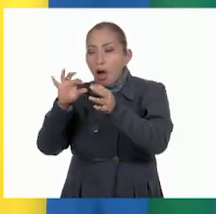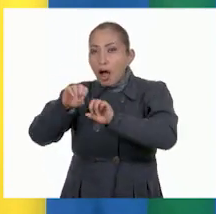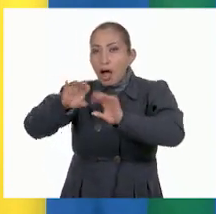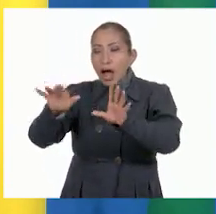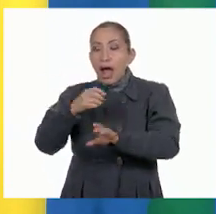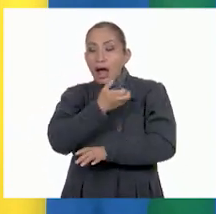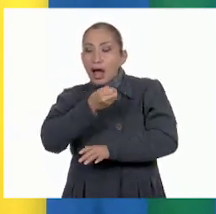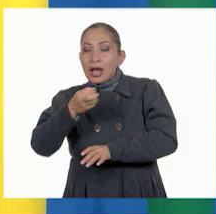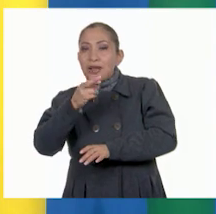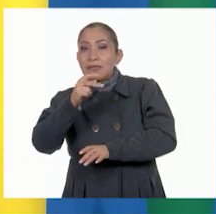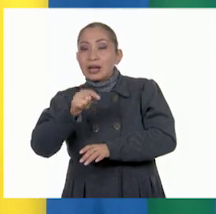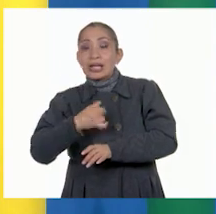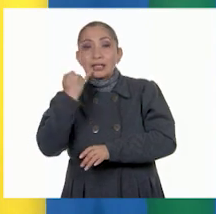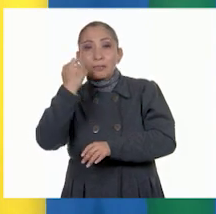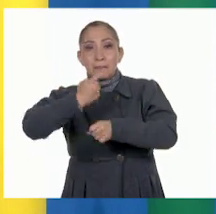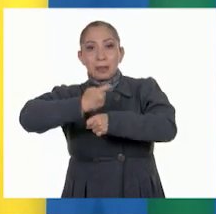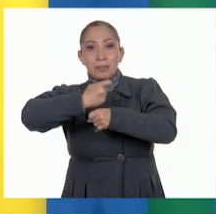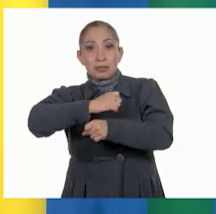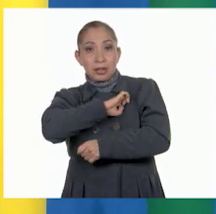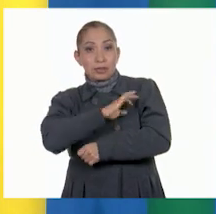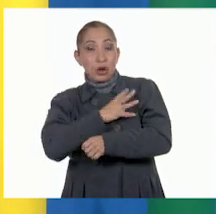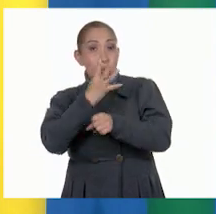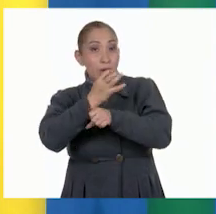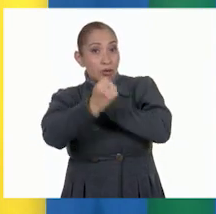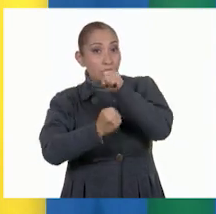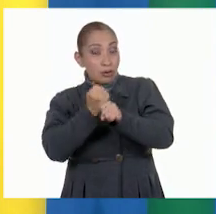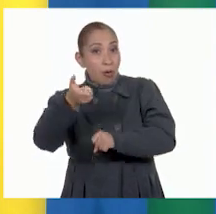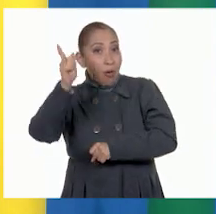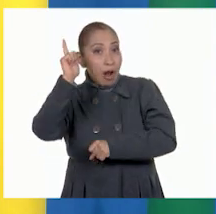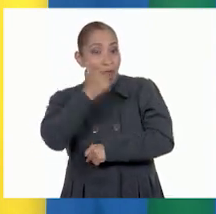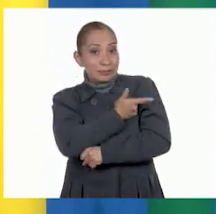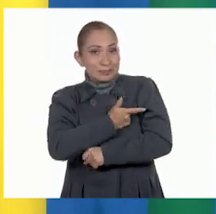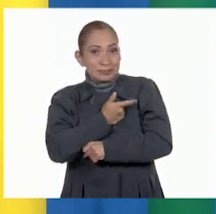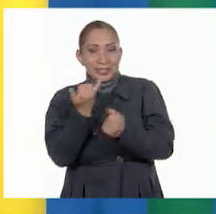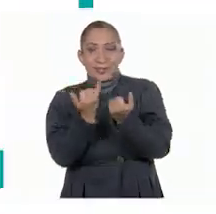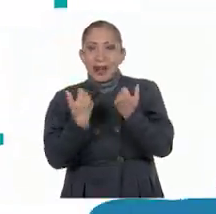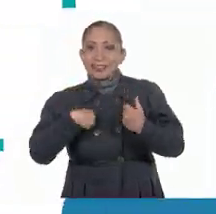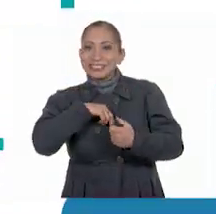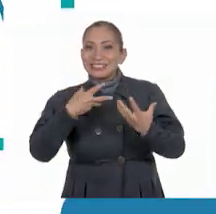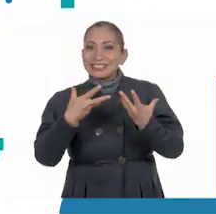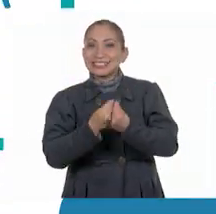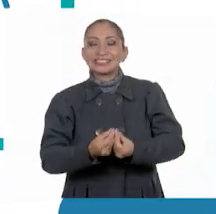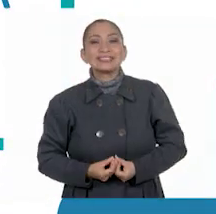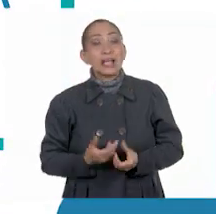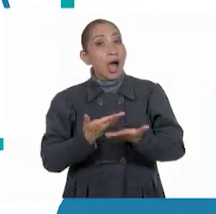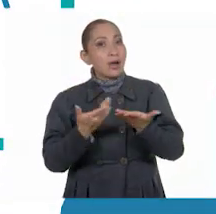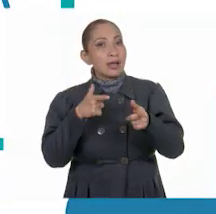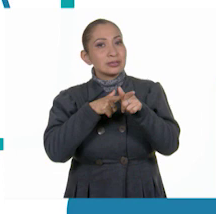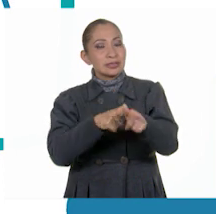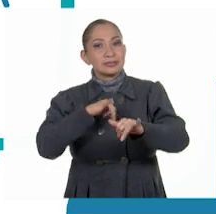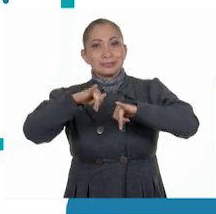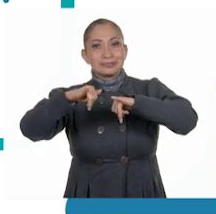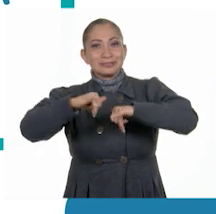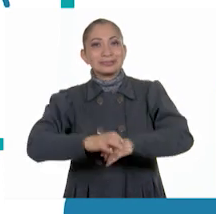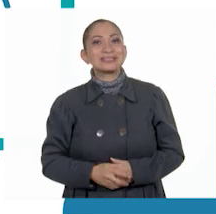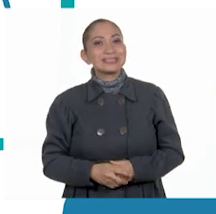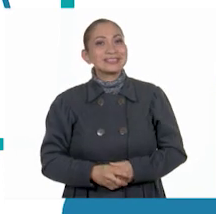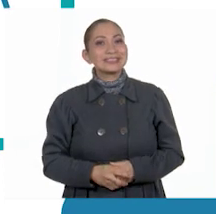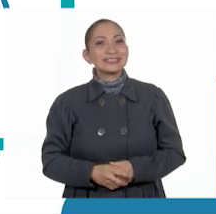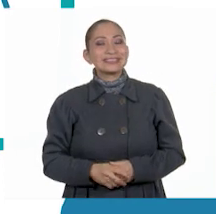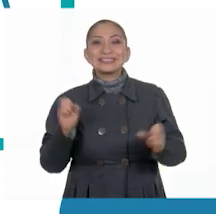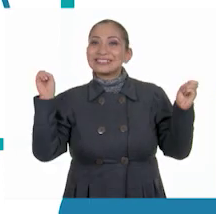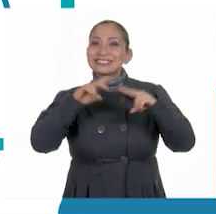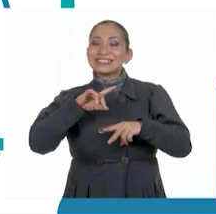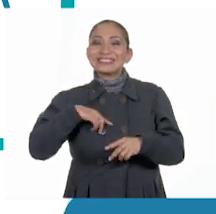de lengua materna de cuarto grado. Espero lo hayan disfrutado tanto como nosotros. A continuación, geografía.